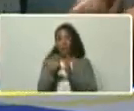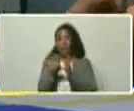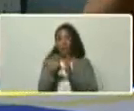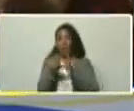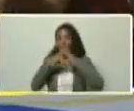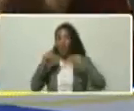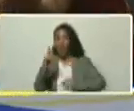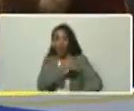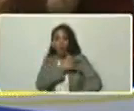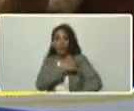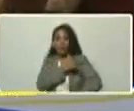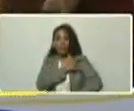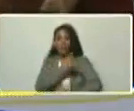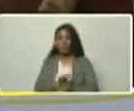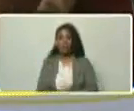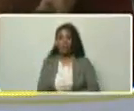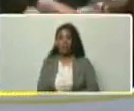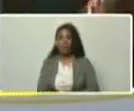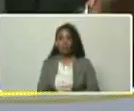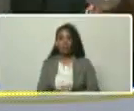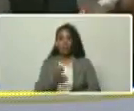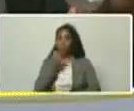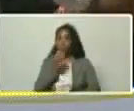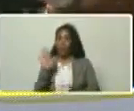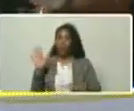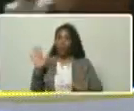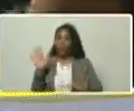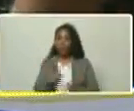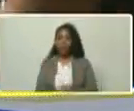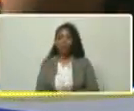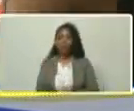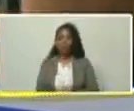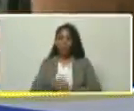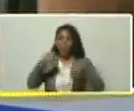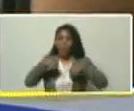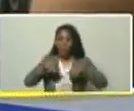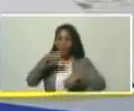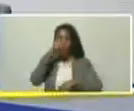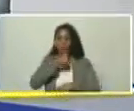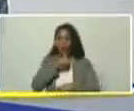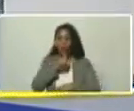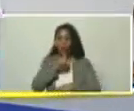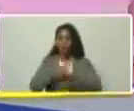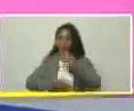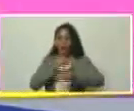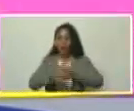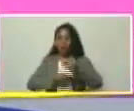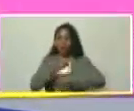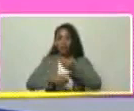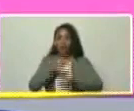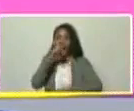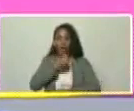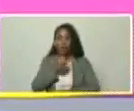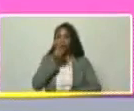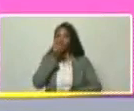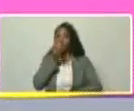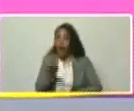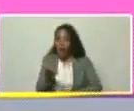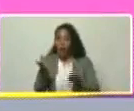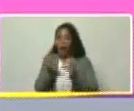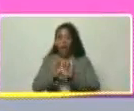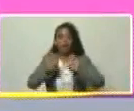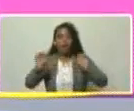las universidades. Bueno, este año ha sido un año bueno para la